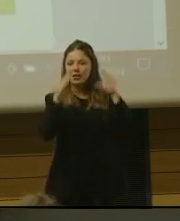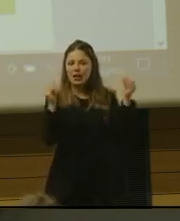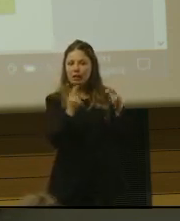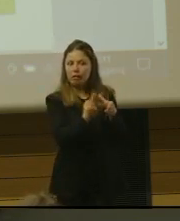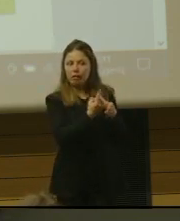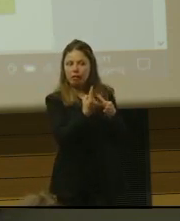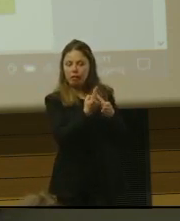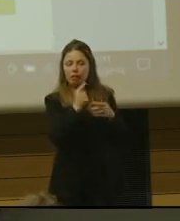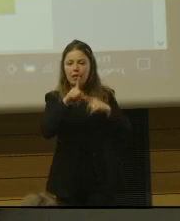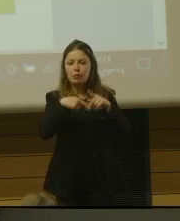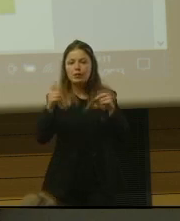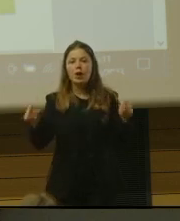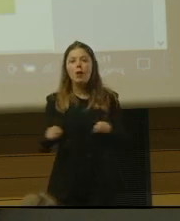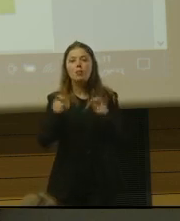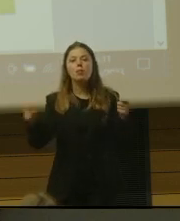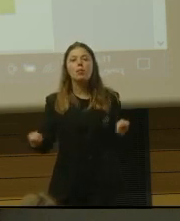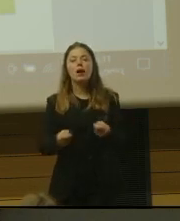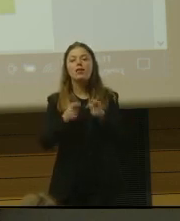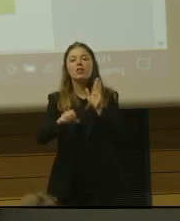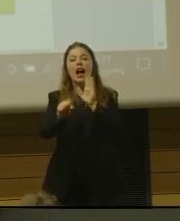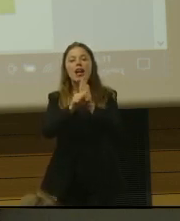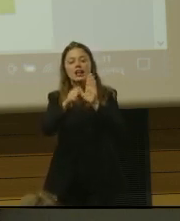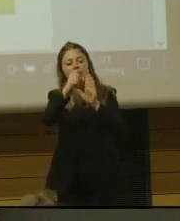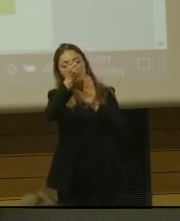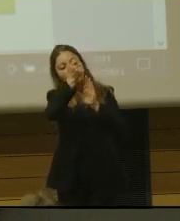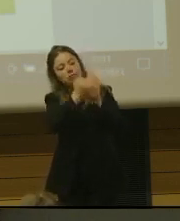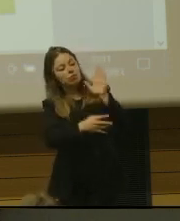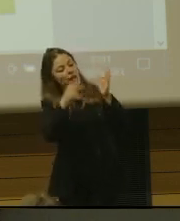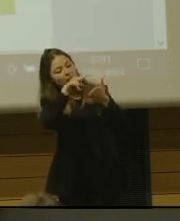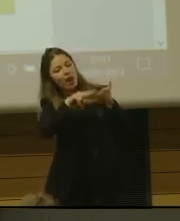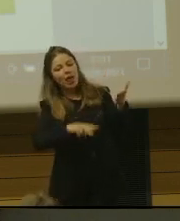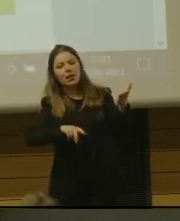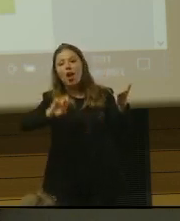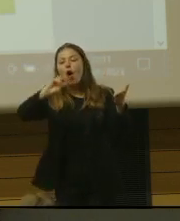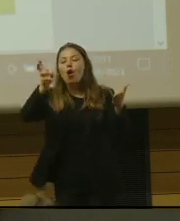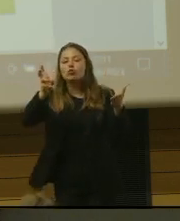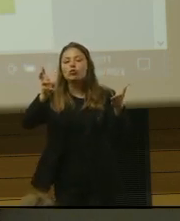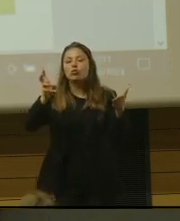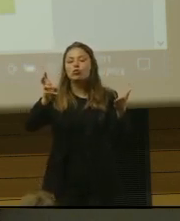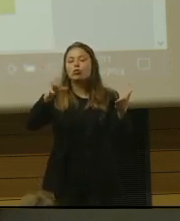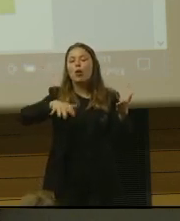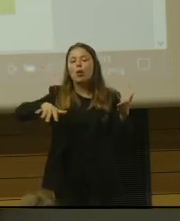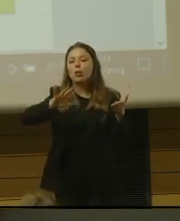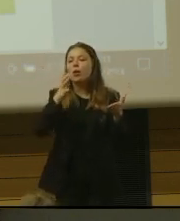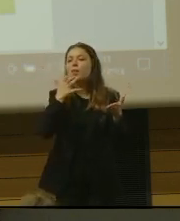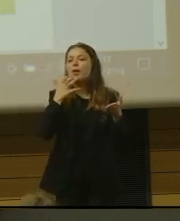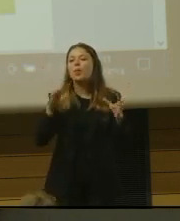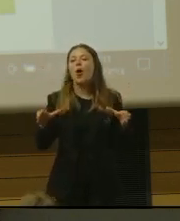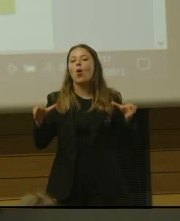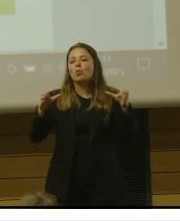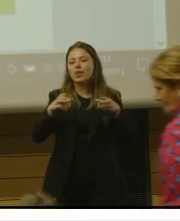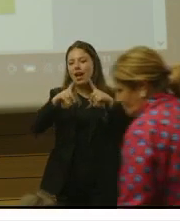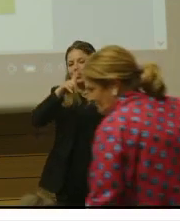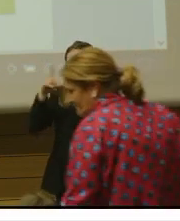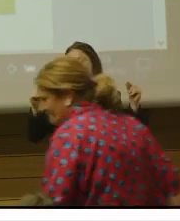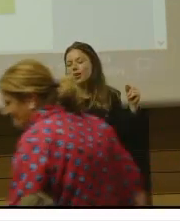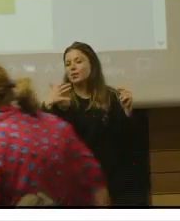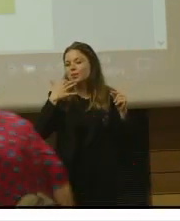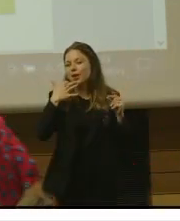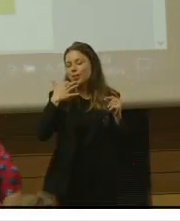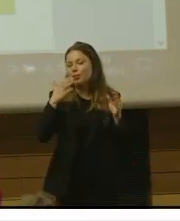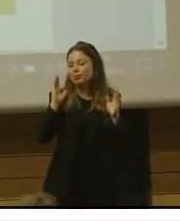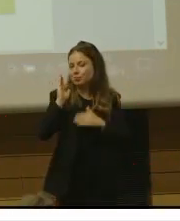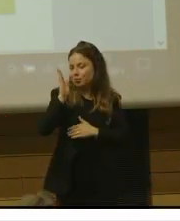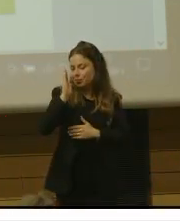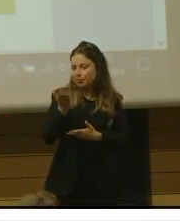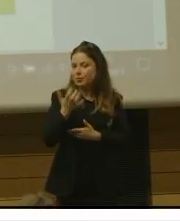¿no?, y que luego publicamos los resultados en artículos que se leen pues, muchas veces en otros sitios que no son pues, en la comunidad, ¿no?, en la que realmente estamos impactando. Entonces,